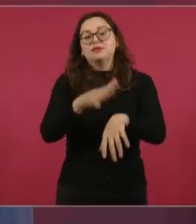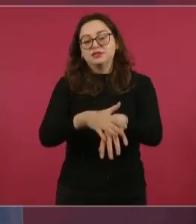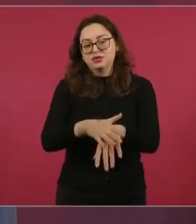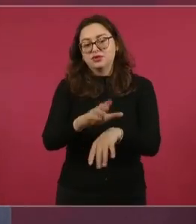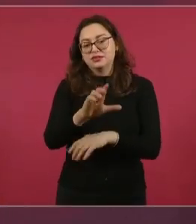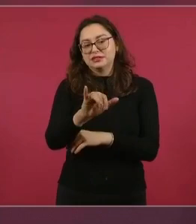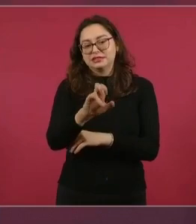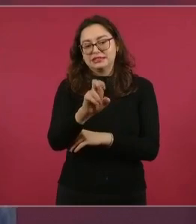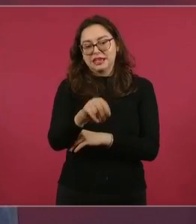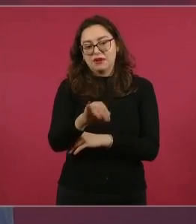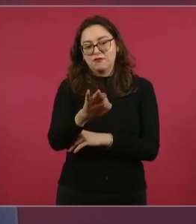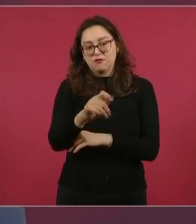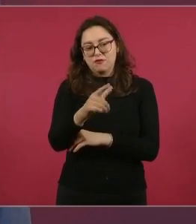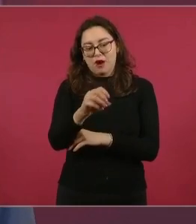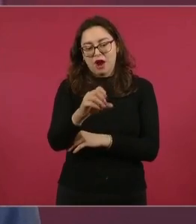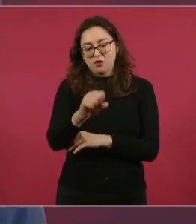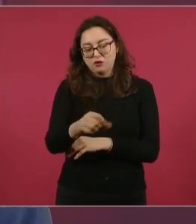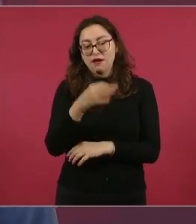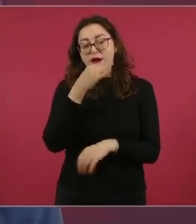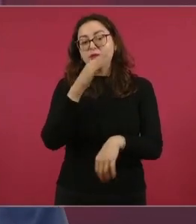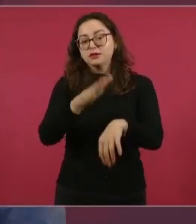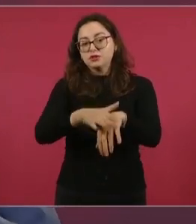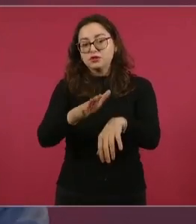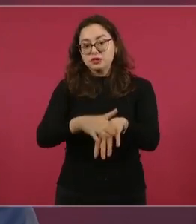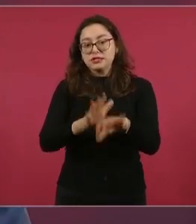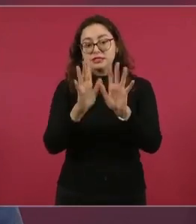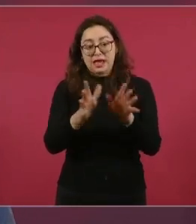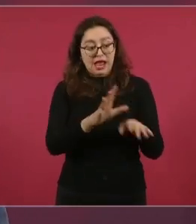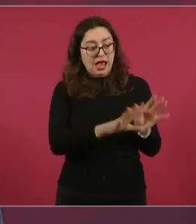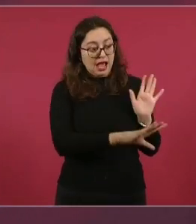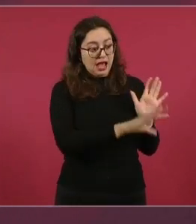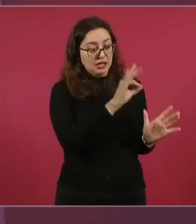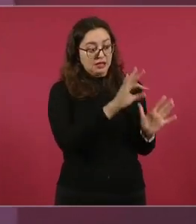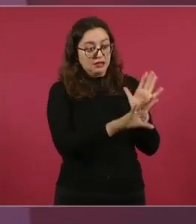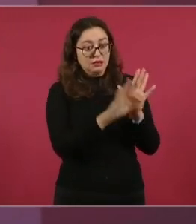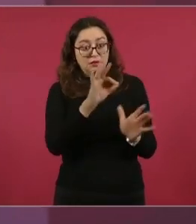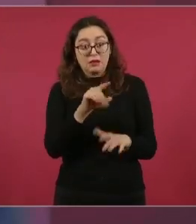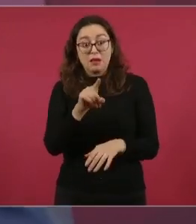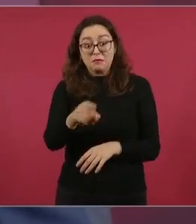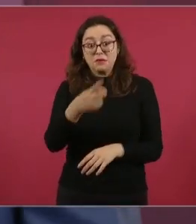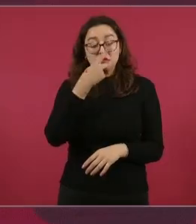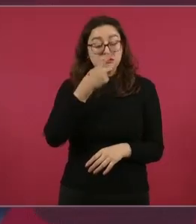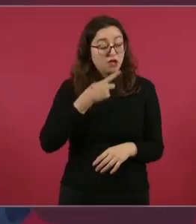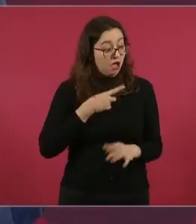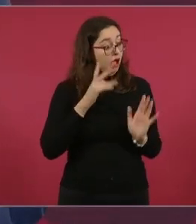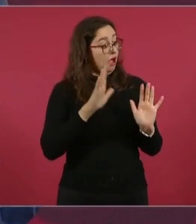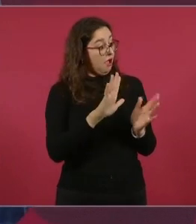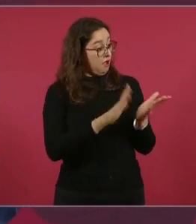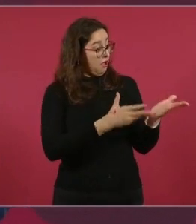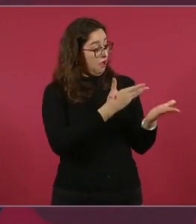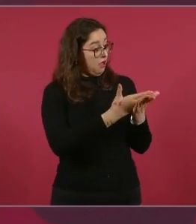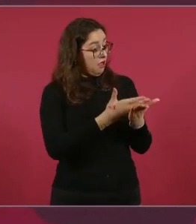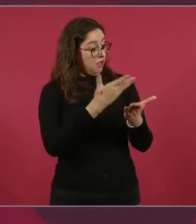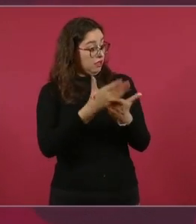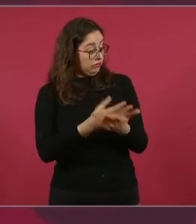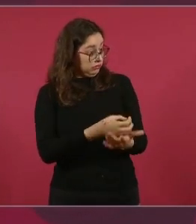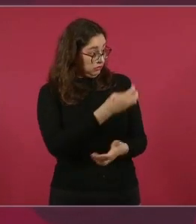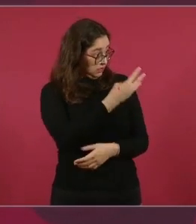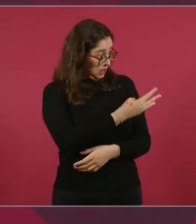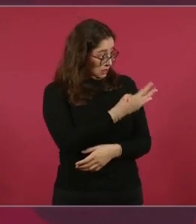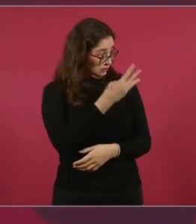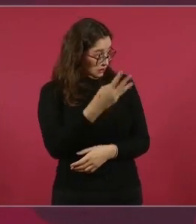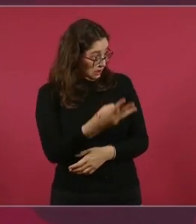ser. Pero antes me dice, ah, es su terna de cuatro. No, le digo, hay ternas de